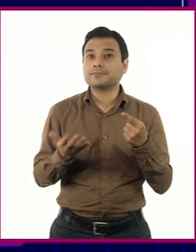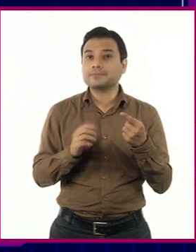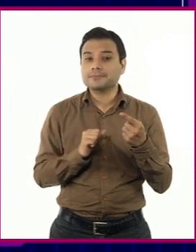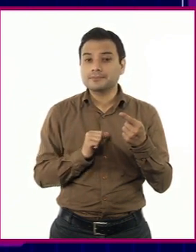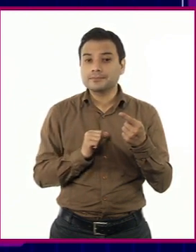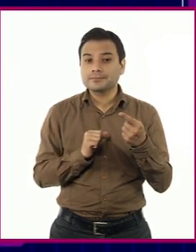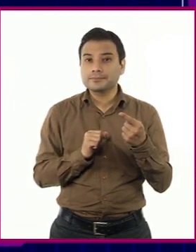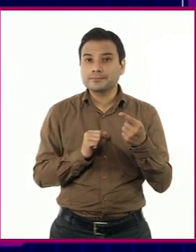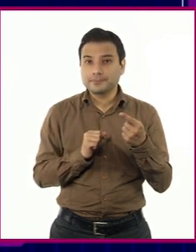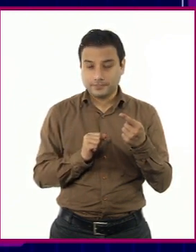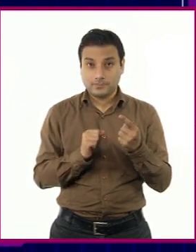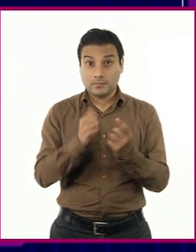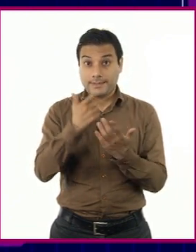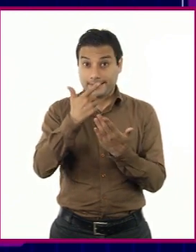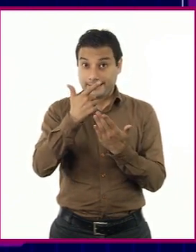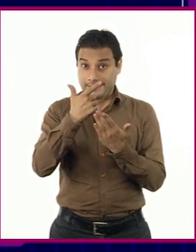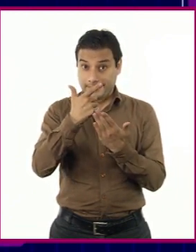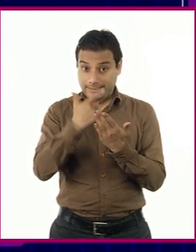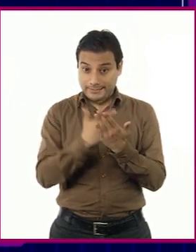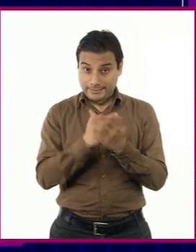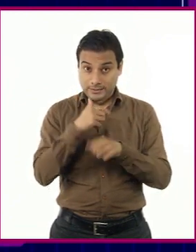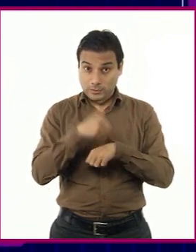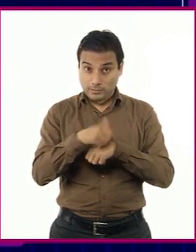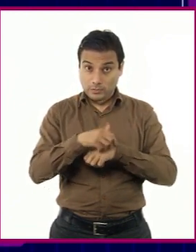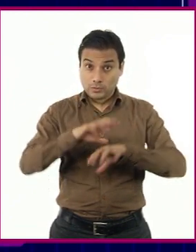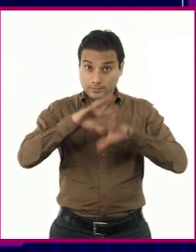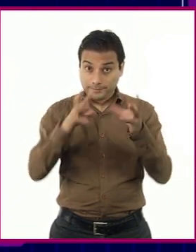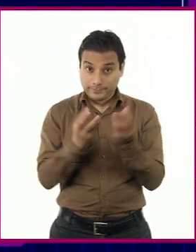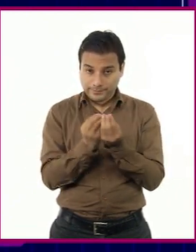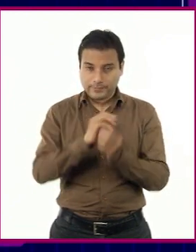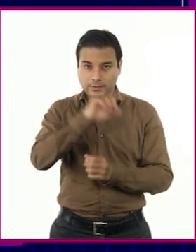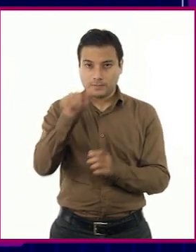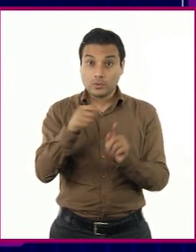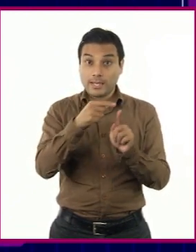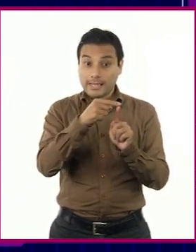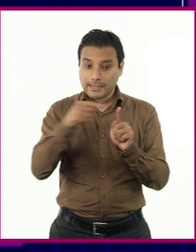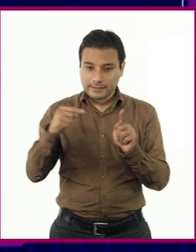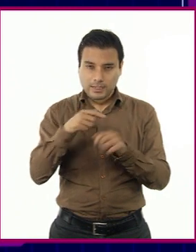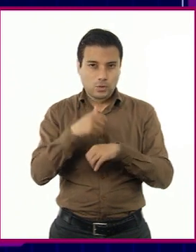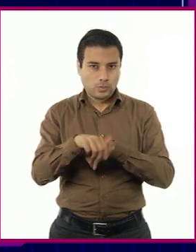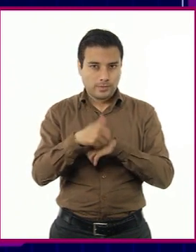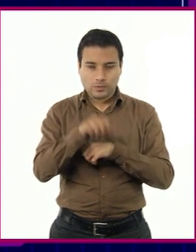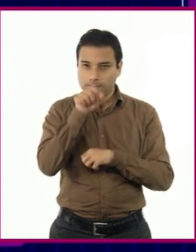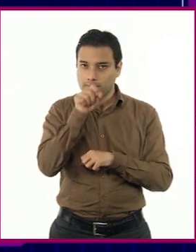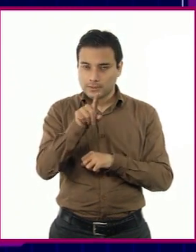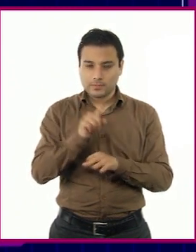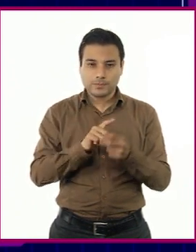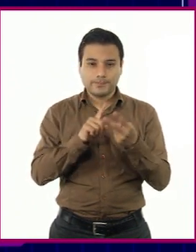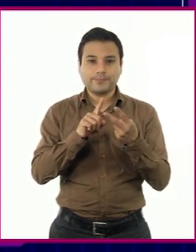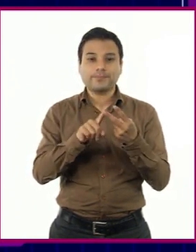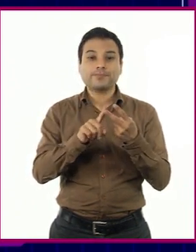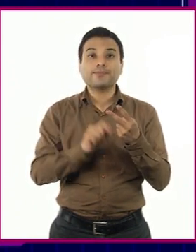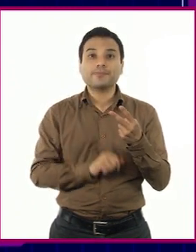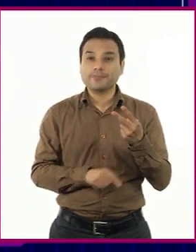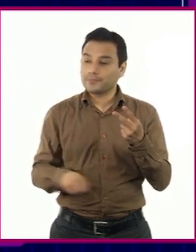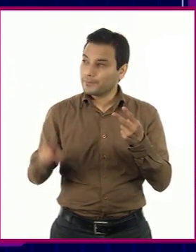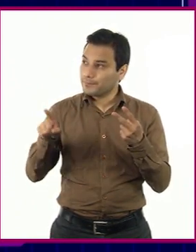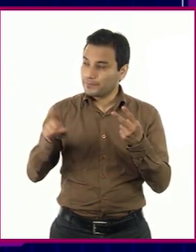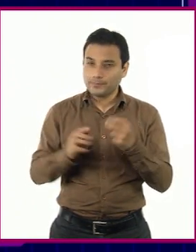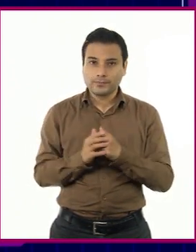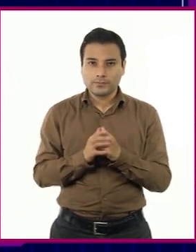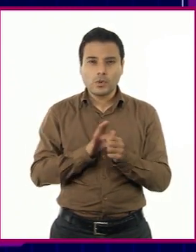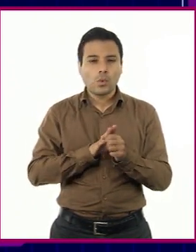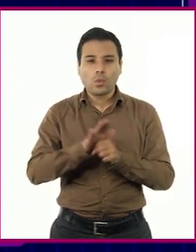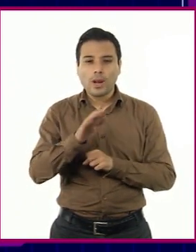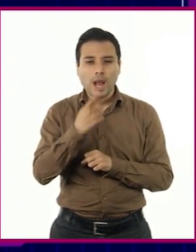de un conjunto de datos dividido entre el número total de datos del conjunto. La moda es el valor de mayor frecuencia en un conjunto